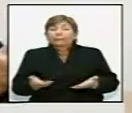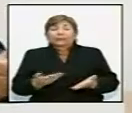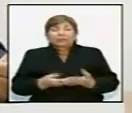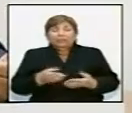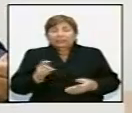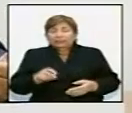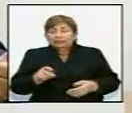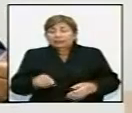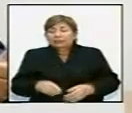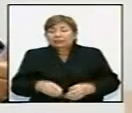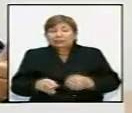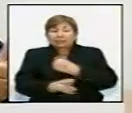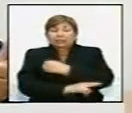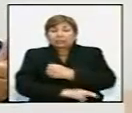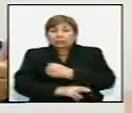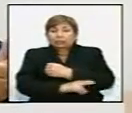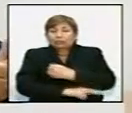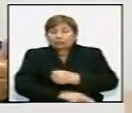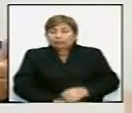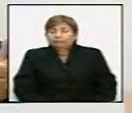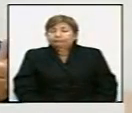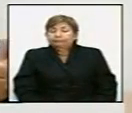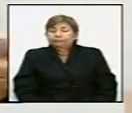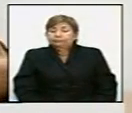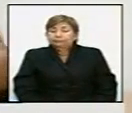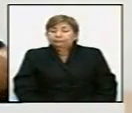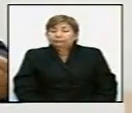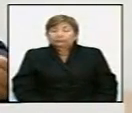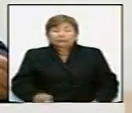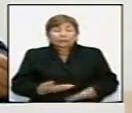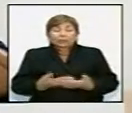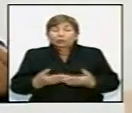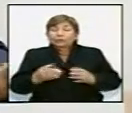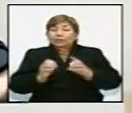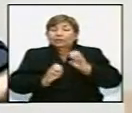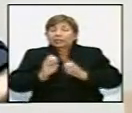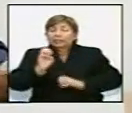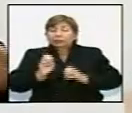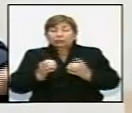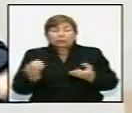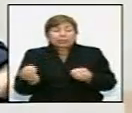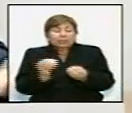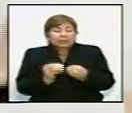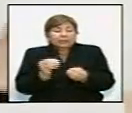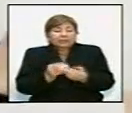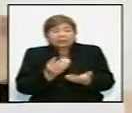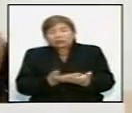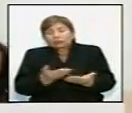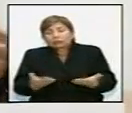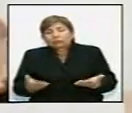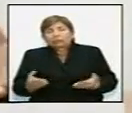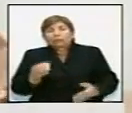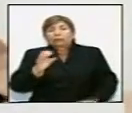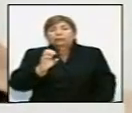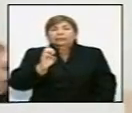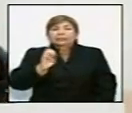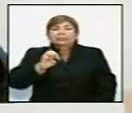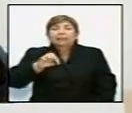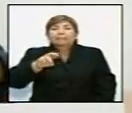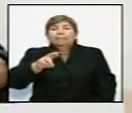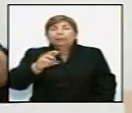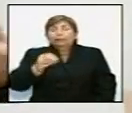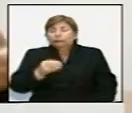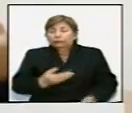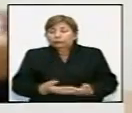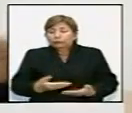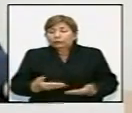la directiva nacional, y en términos de la infraestructura, implementación, equipamiento de los CEPROS que hoy vienen